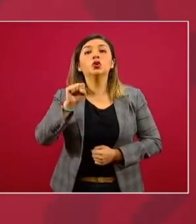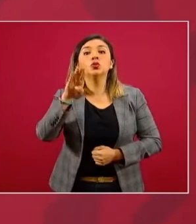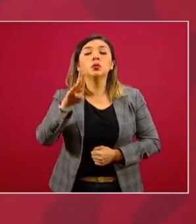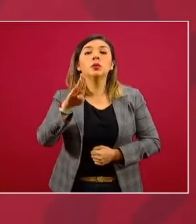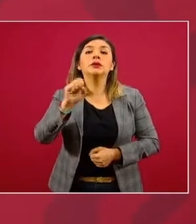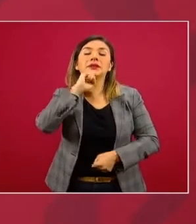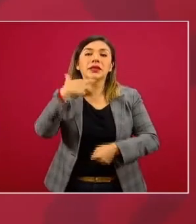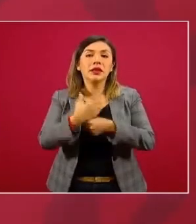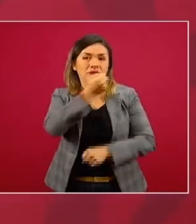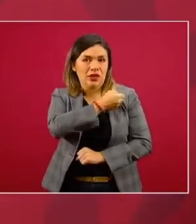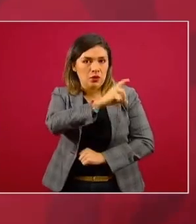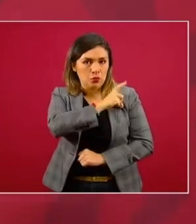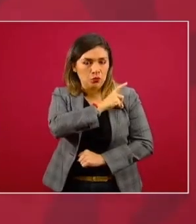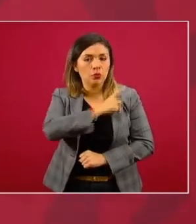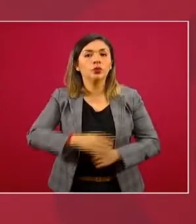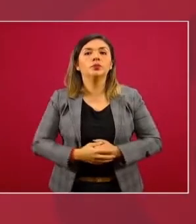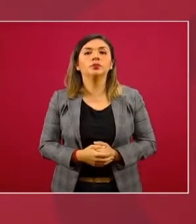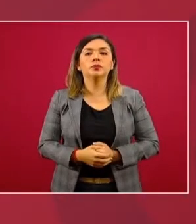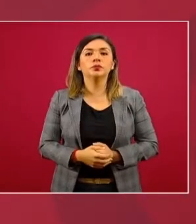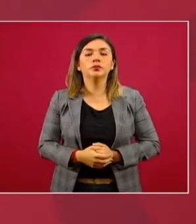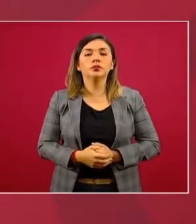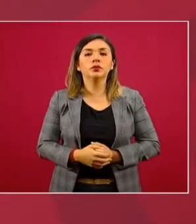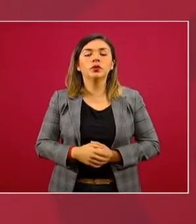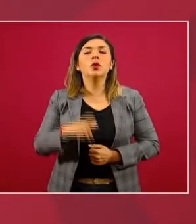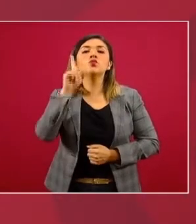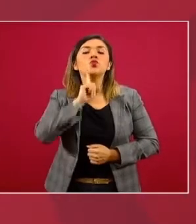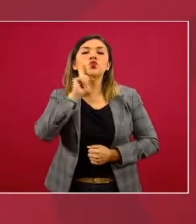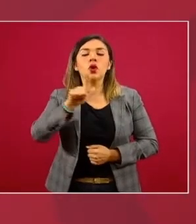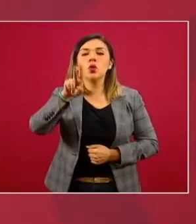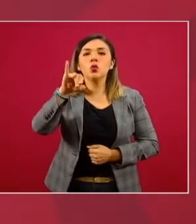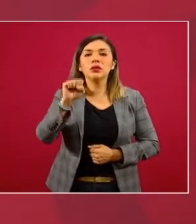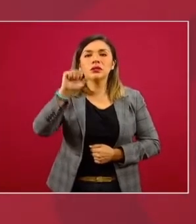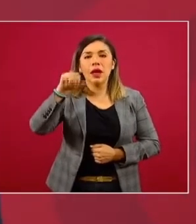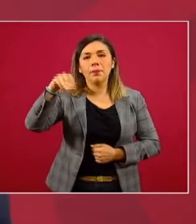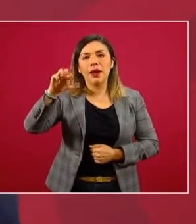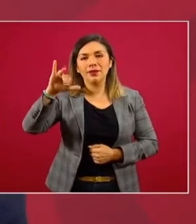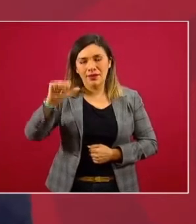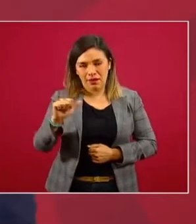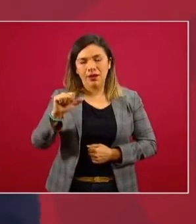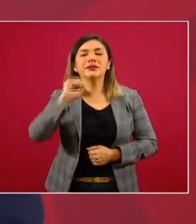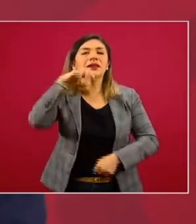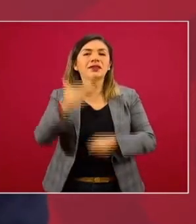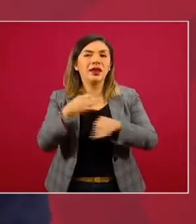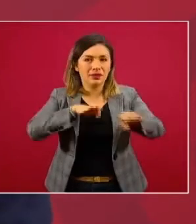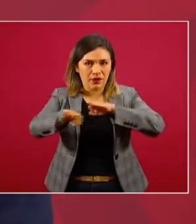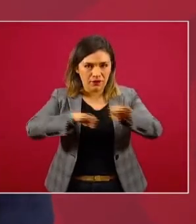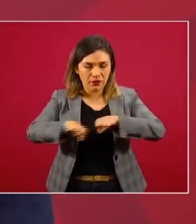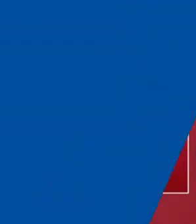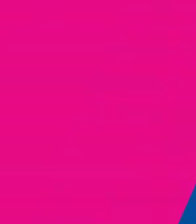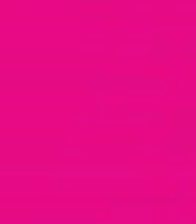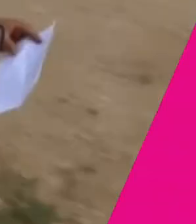López Obrador anuncia que a partir de hoy inicia la aplicación del Plan DN3 y Plan de Marina para enfrentar la pandemia por